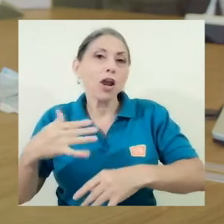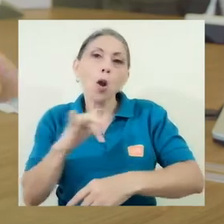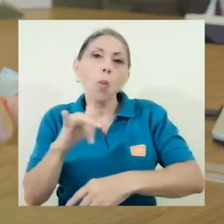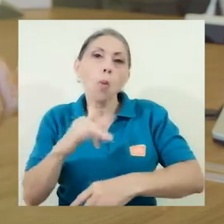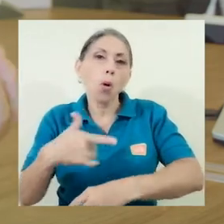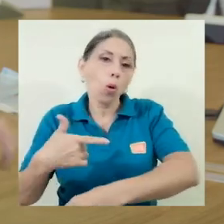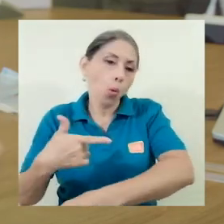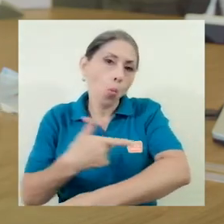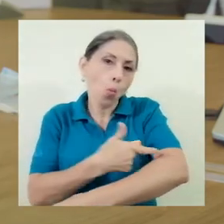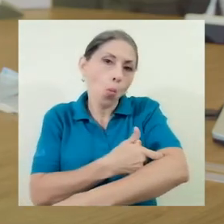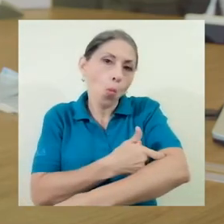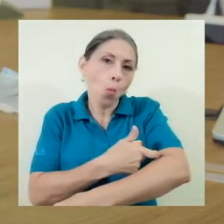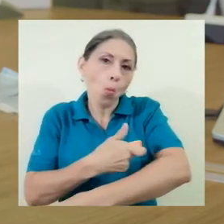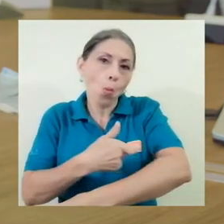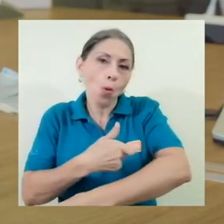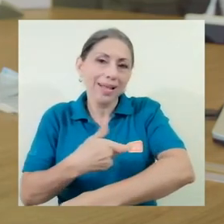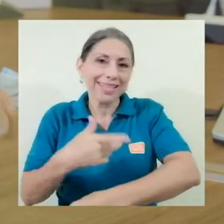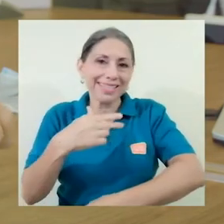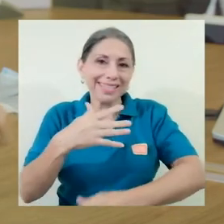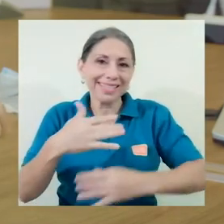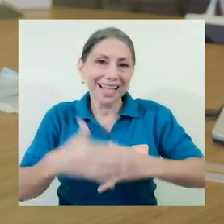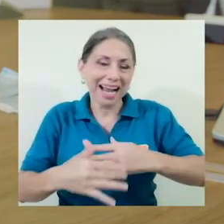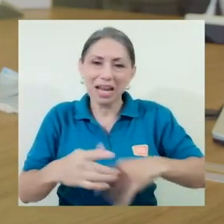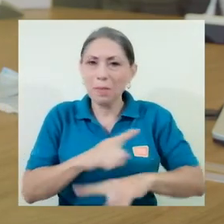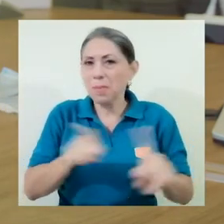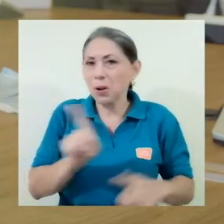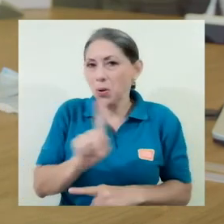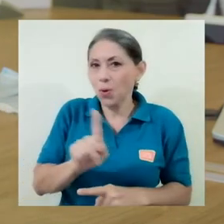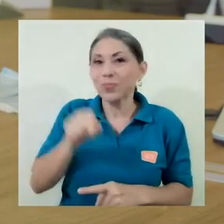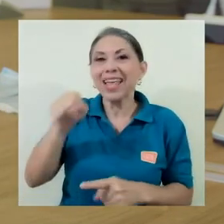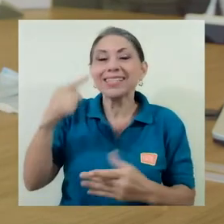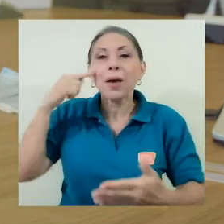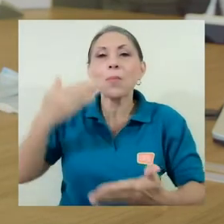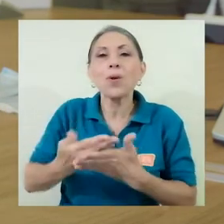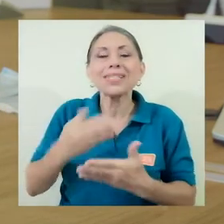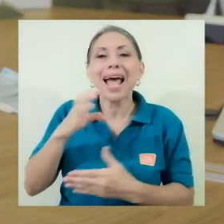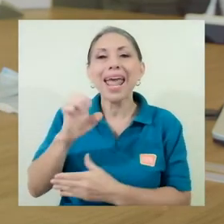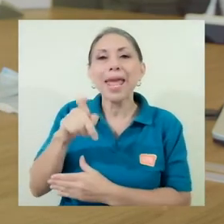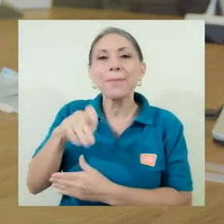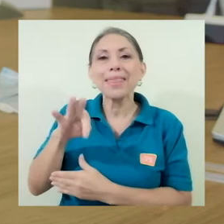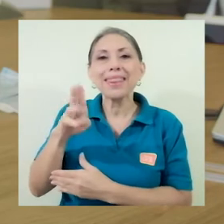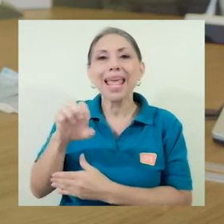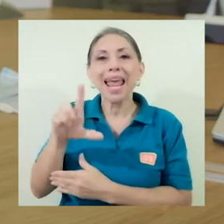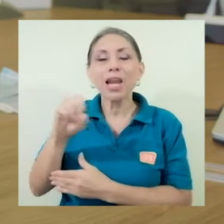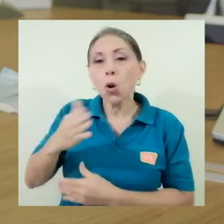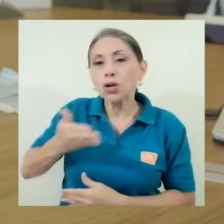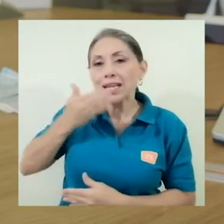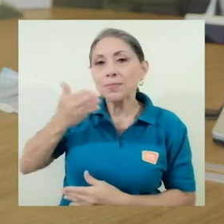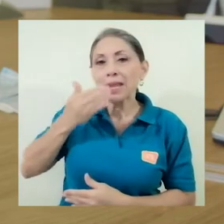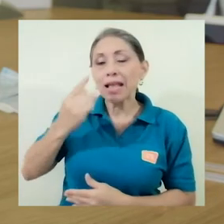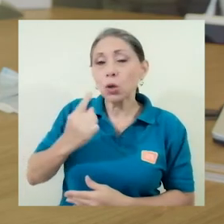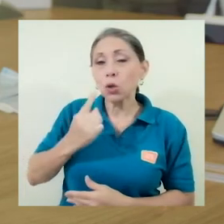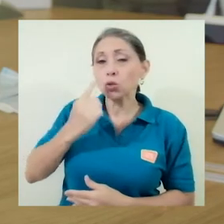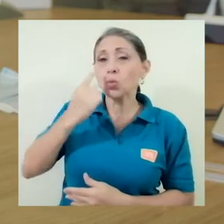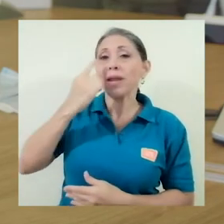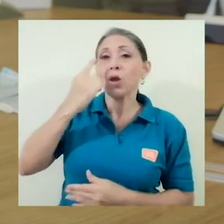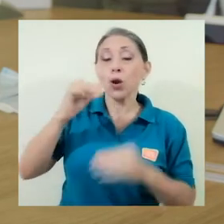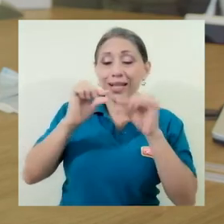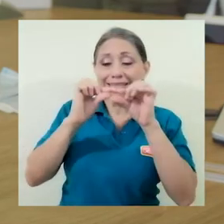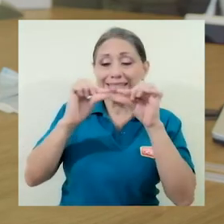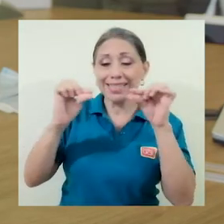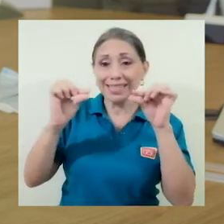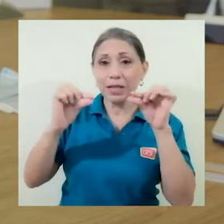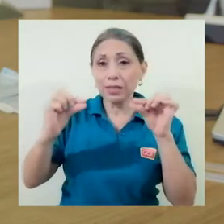ya está como siempre nos han sacado sangre a todos pero esto es una muestra del epitelio respiratorio superior o sea esto va a ir